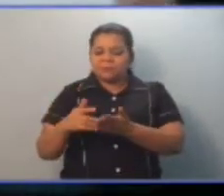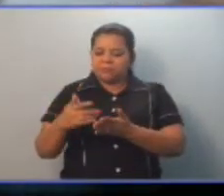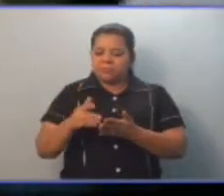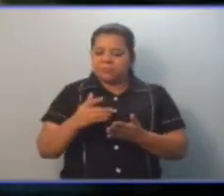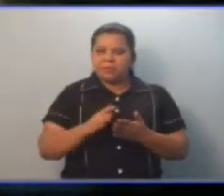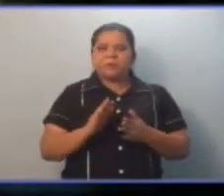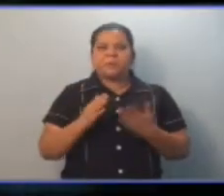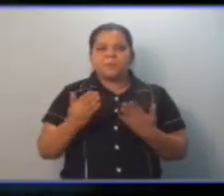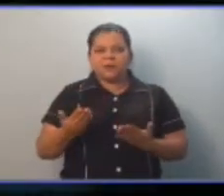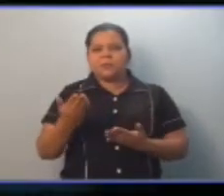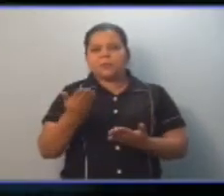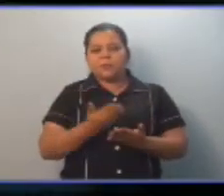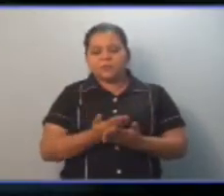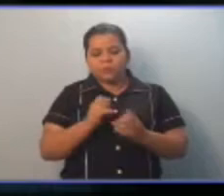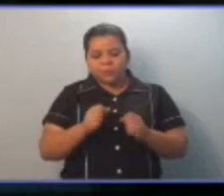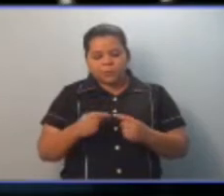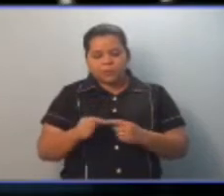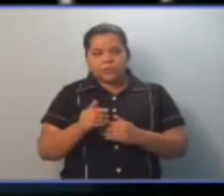dicho proceso?